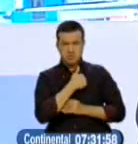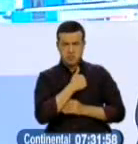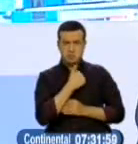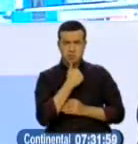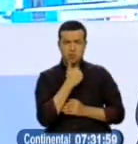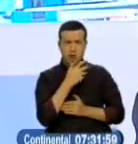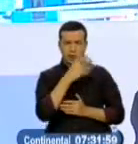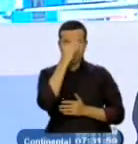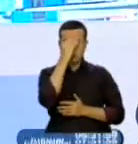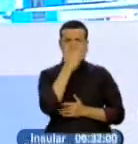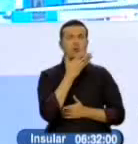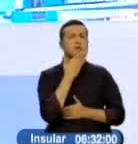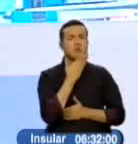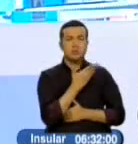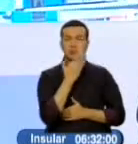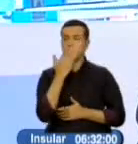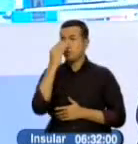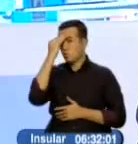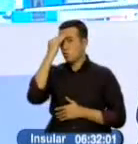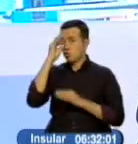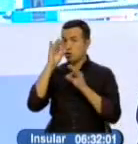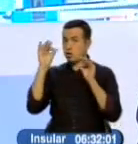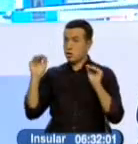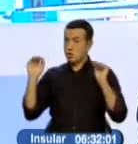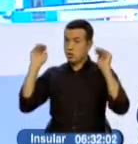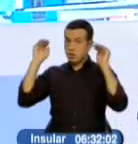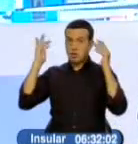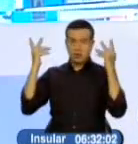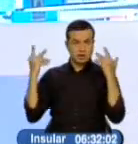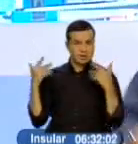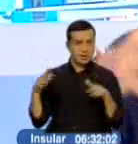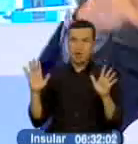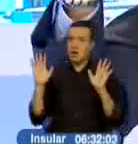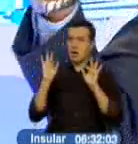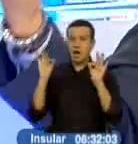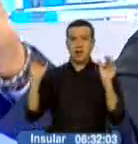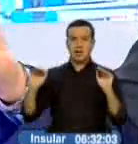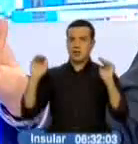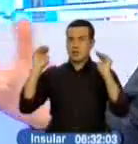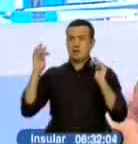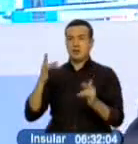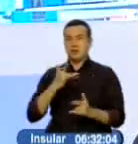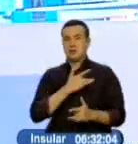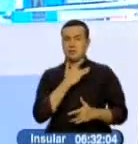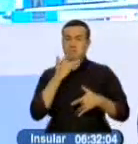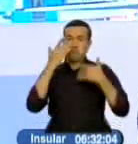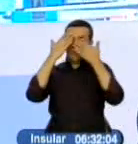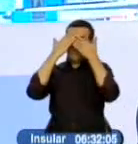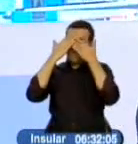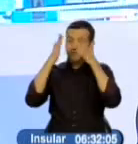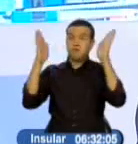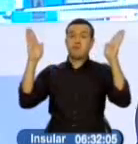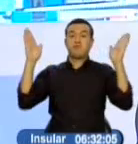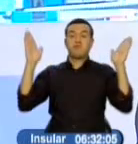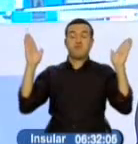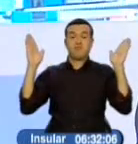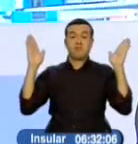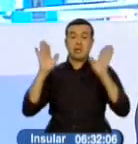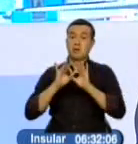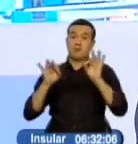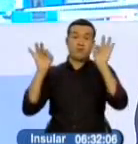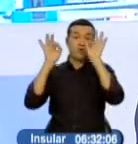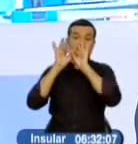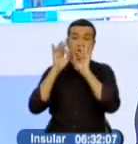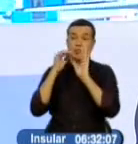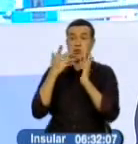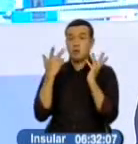uno tiene una educación de calidad, evidentemente libera el pensamiento. Digamos, la parte